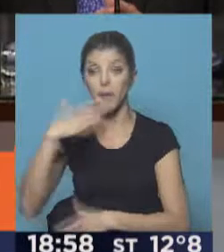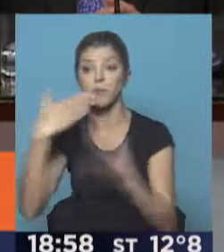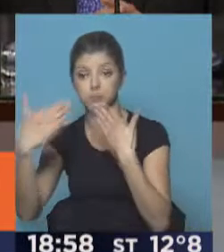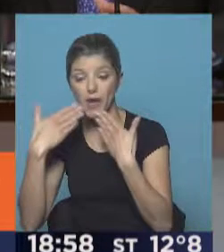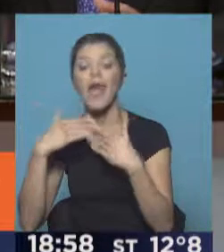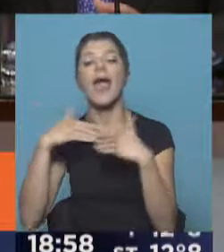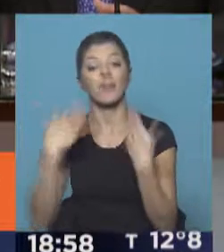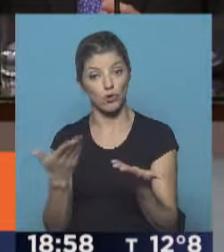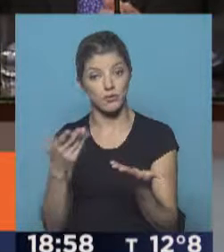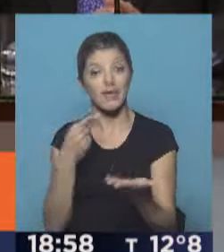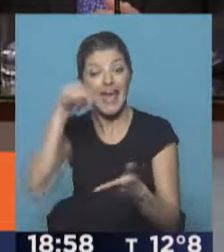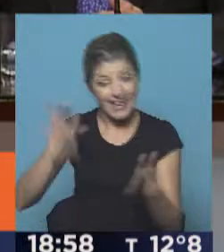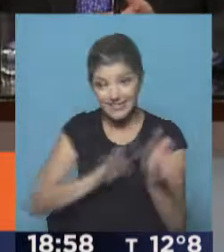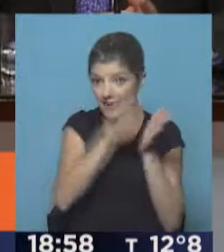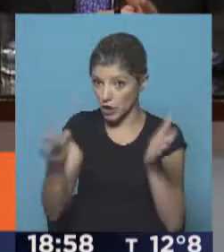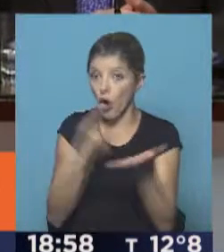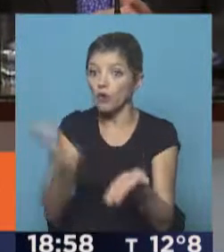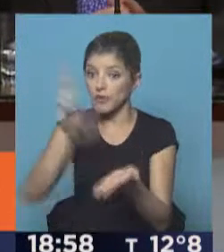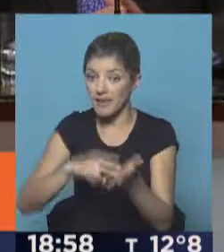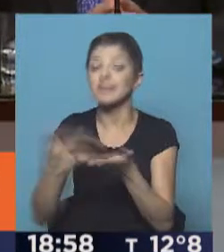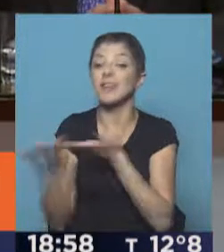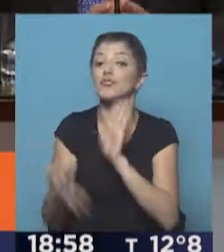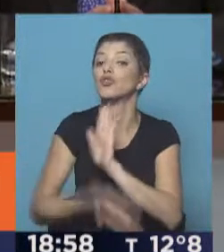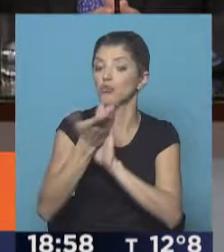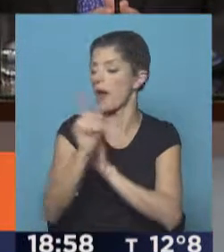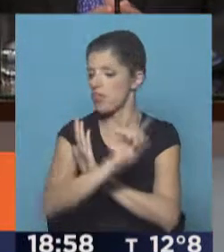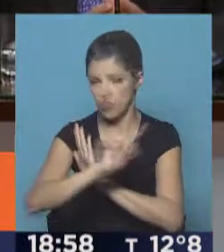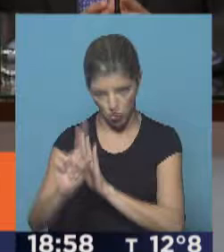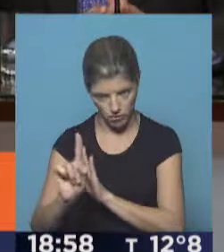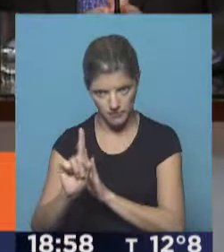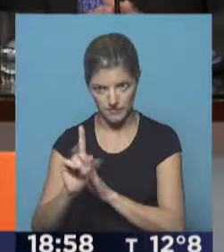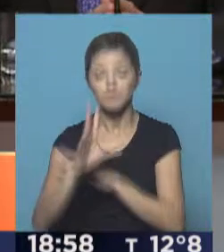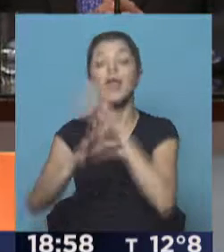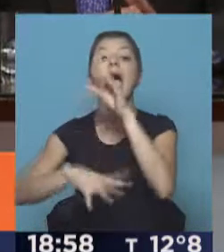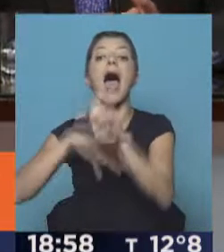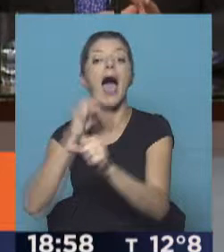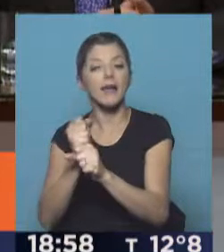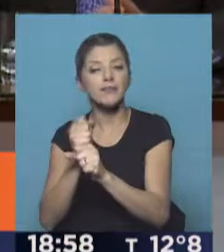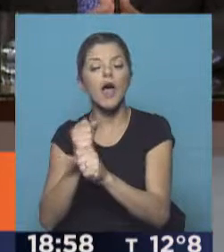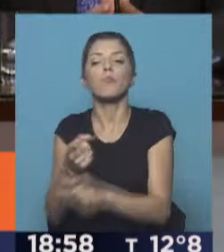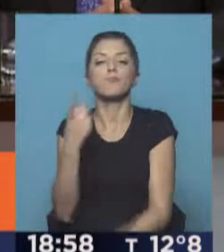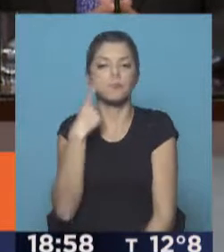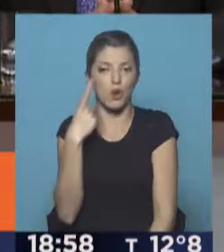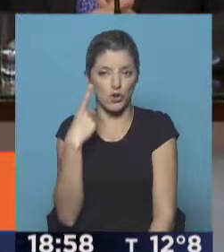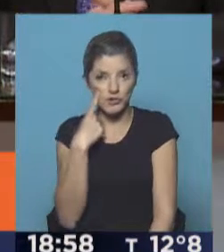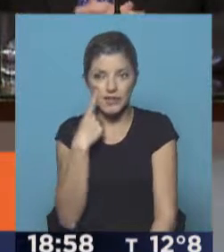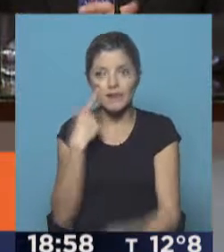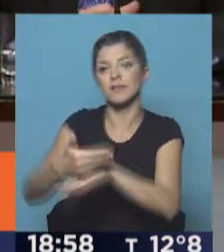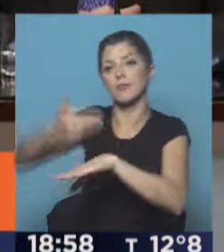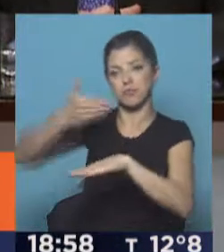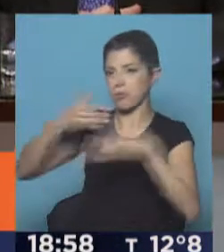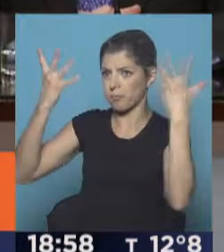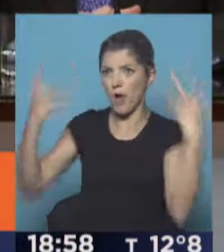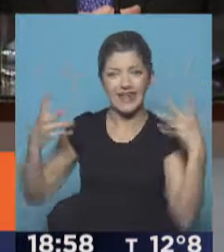otro tipo de recomposición tarifaria hasta que no se tenga el conocimiento del resultado de la revisión tarifaria